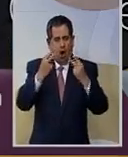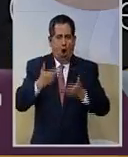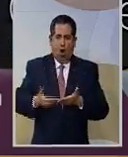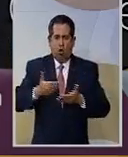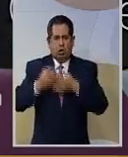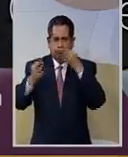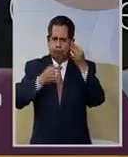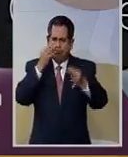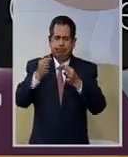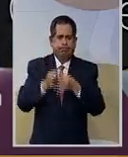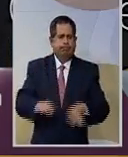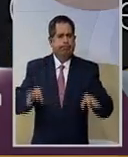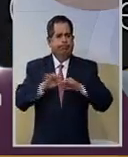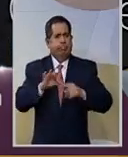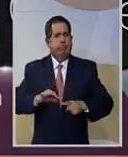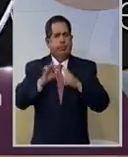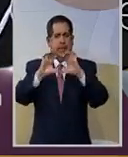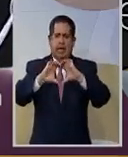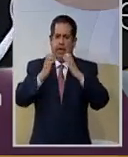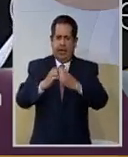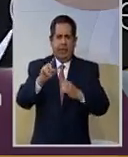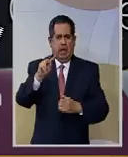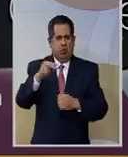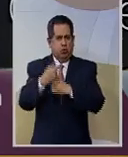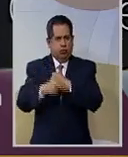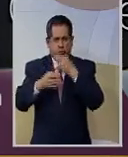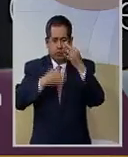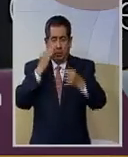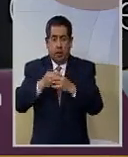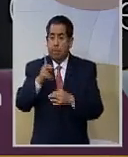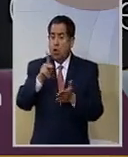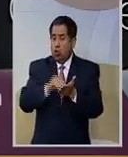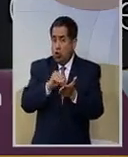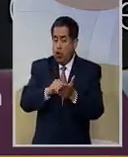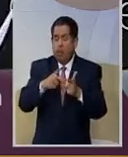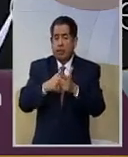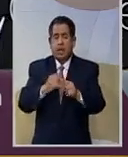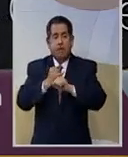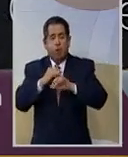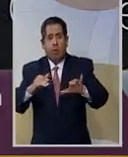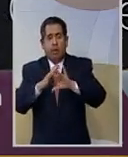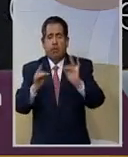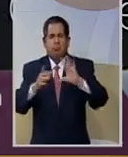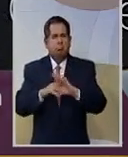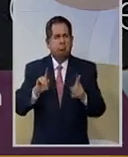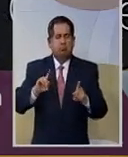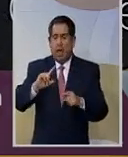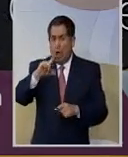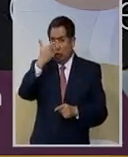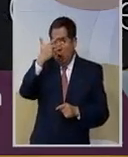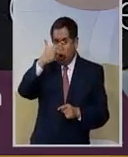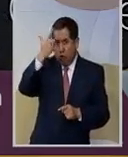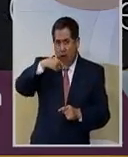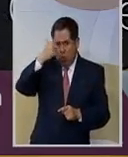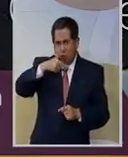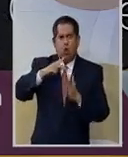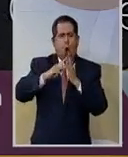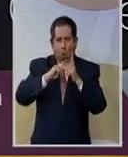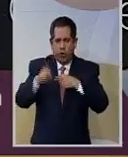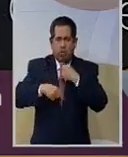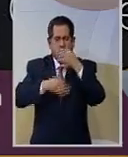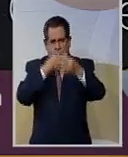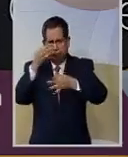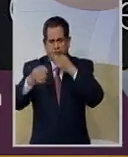esta transmisión especial del Canal del Congreso. Sin embargo, le comento, seguiremos informando. A partir de las 8 de la noche haremos otro